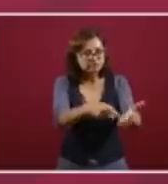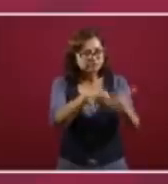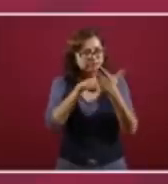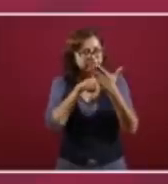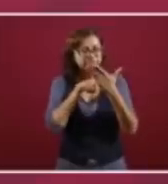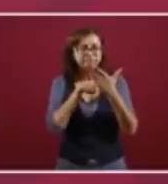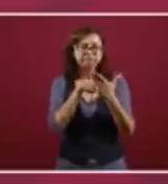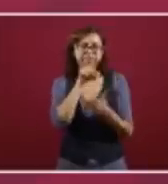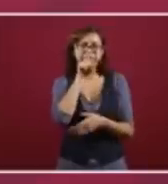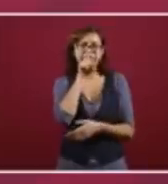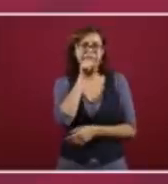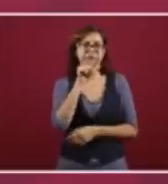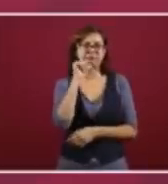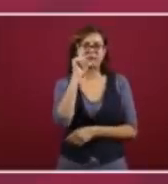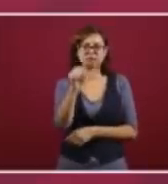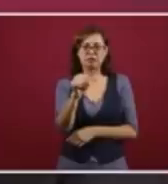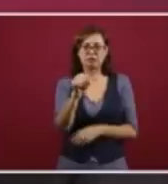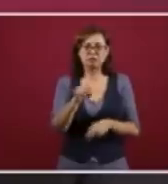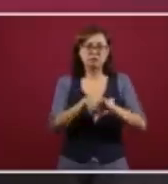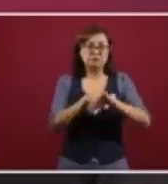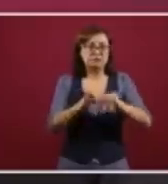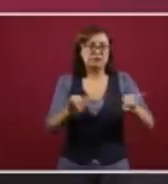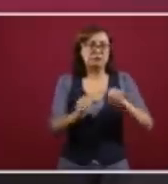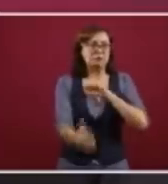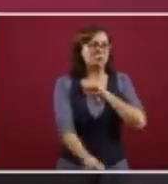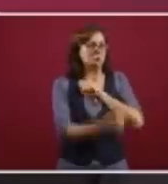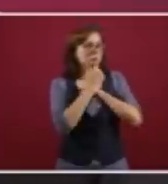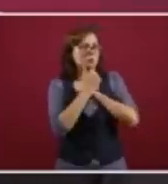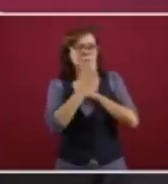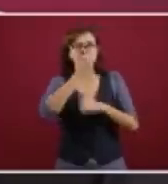información sobre esto. O sea, nadie se acercó